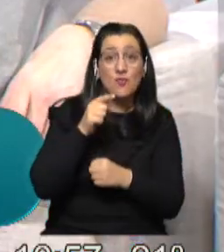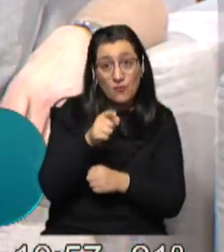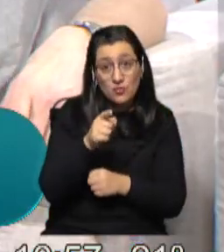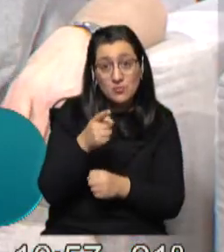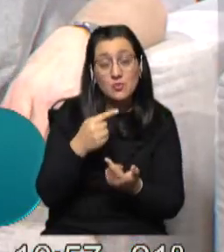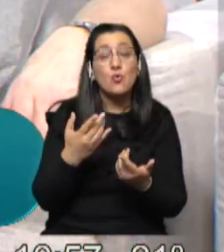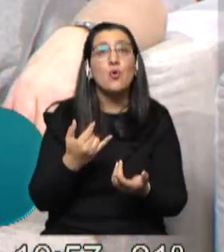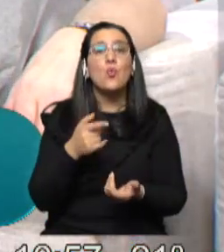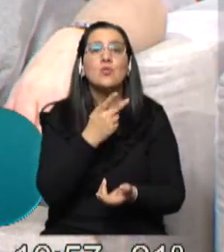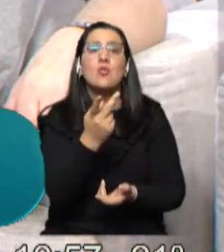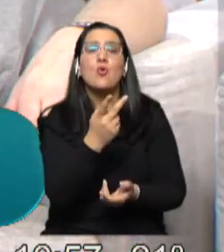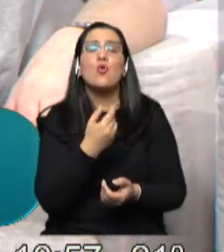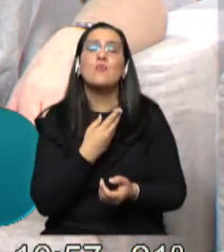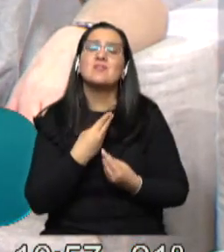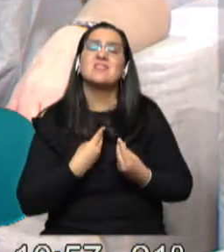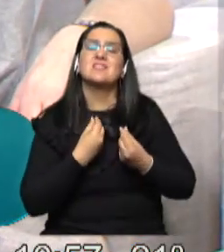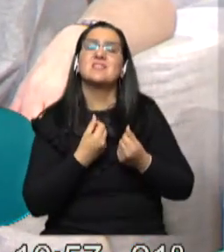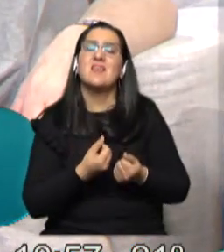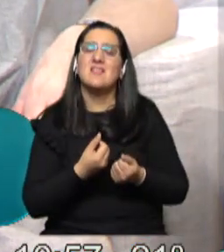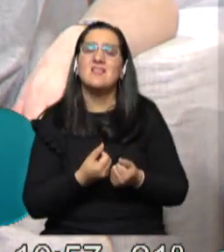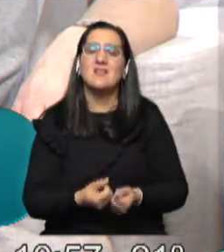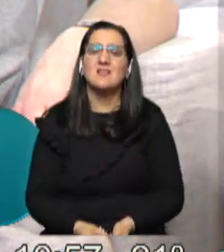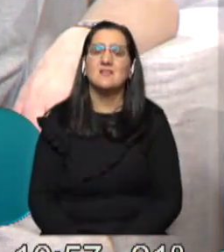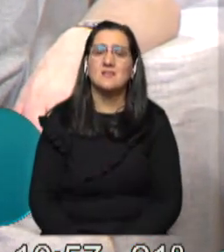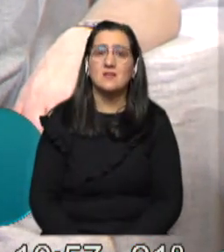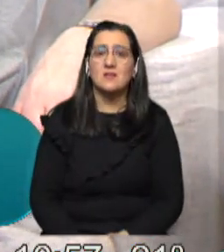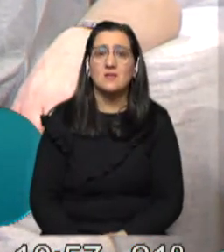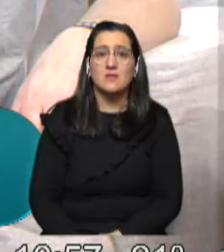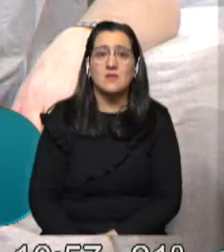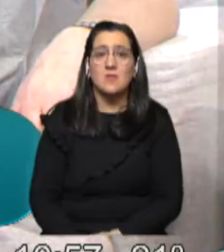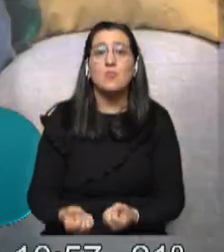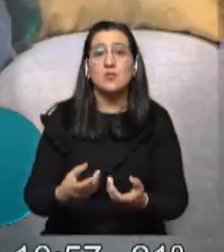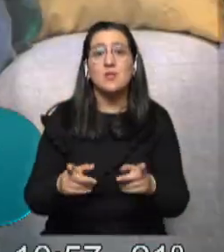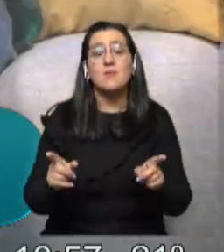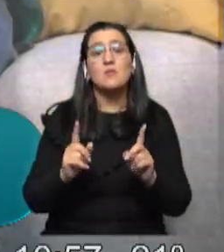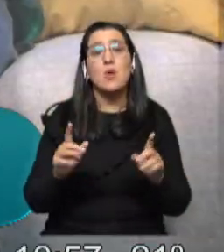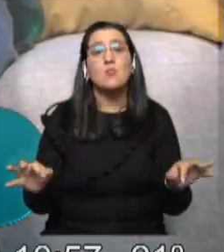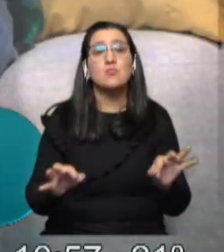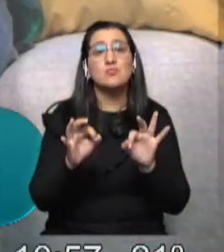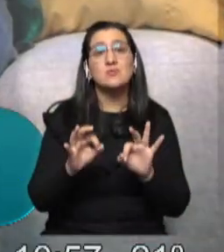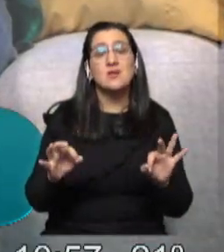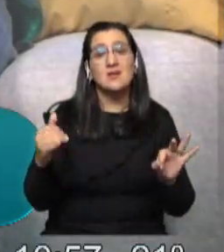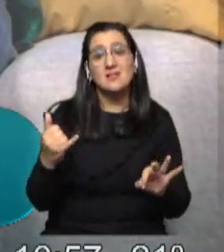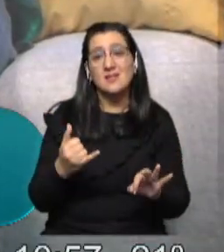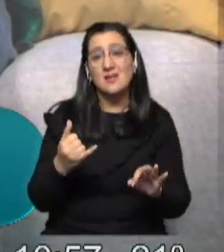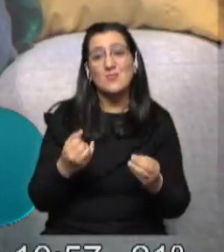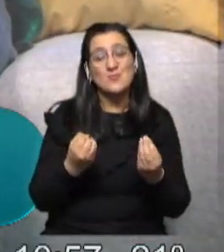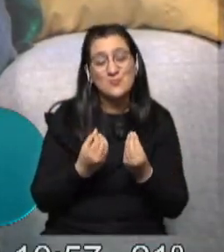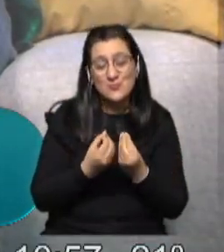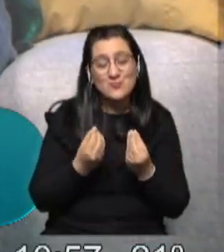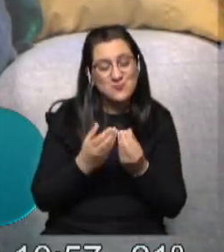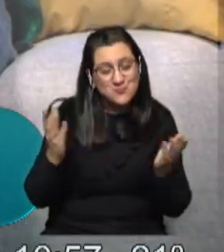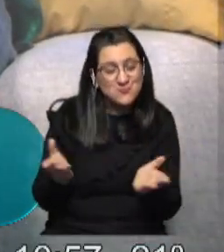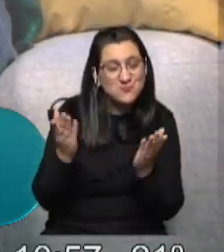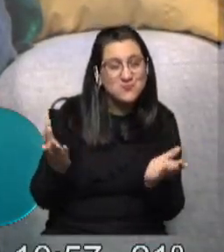esta celebración que tiene tanto de reivindicar una historia, ¿no? Y también de un ritmo que tiene sin duda mucho empuje, pero